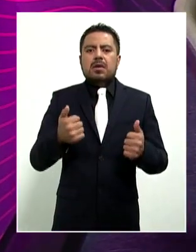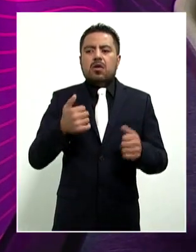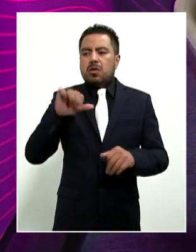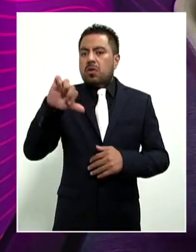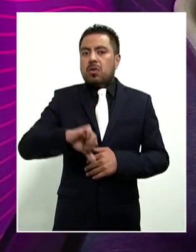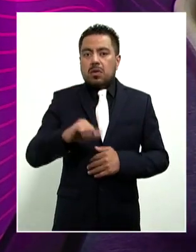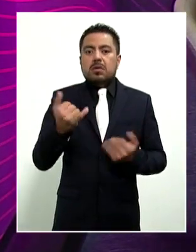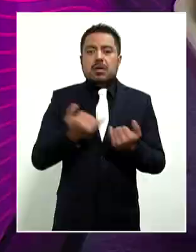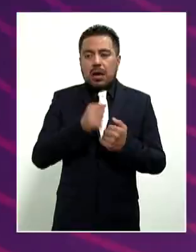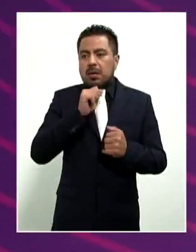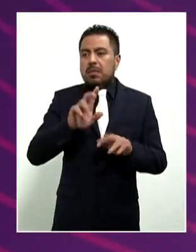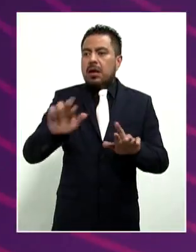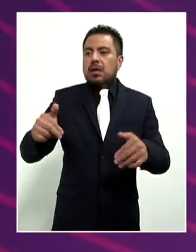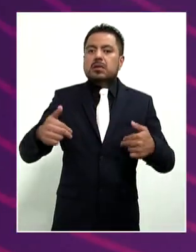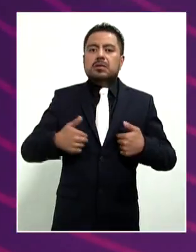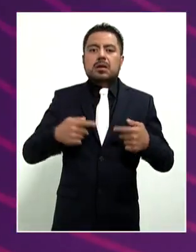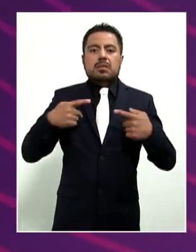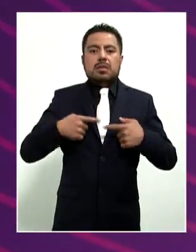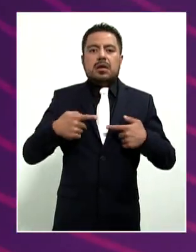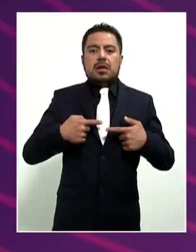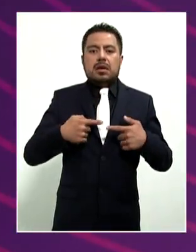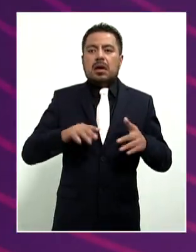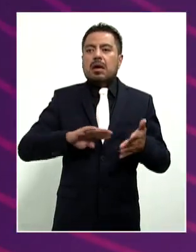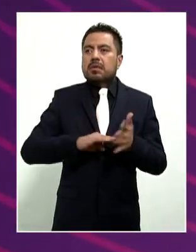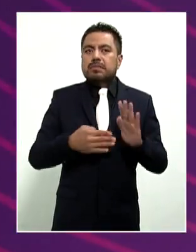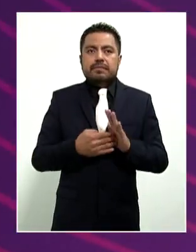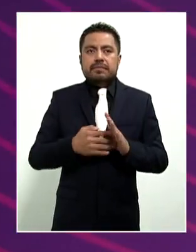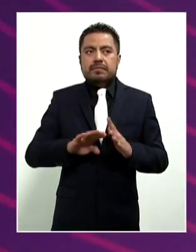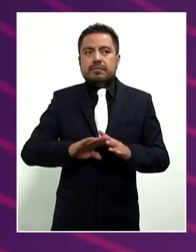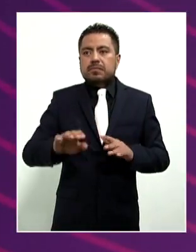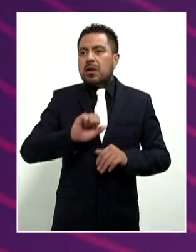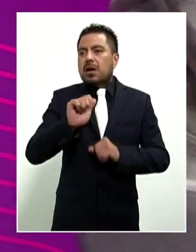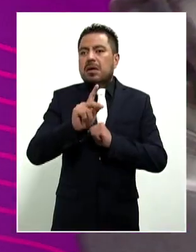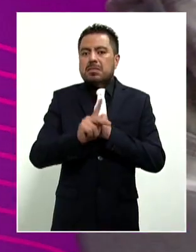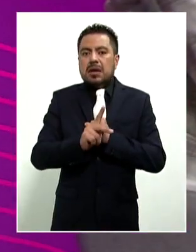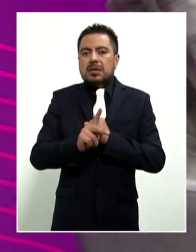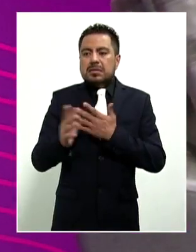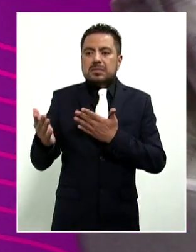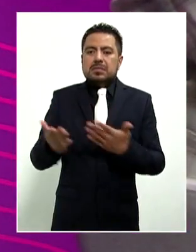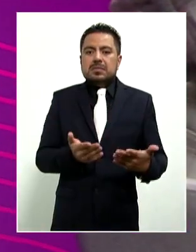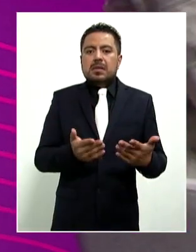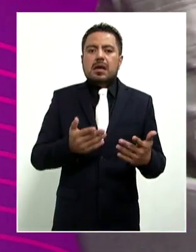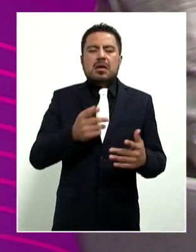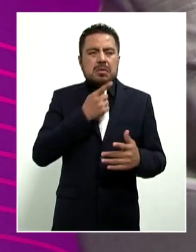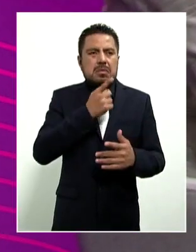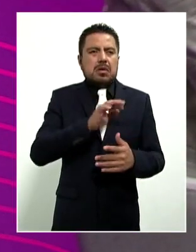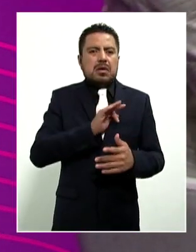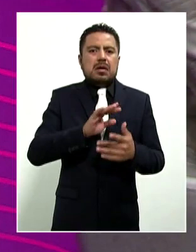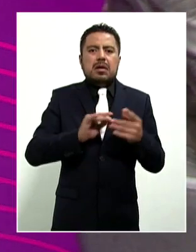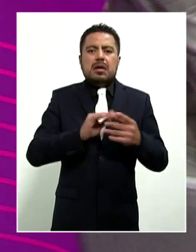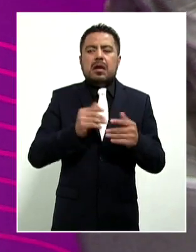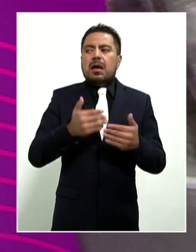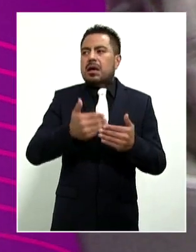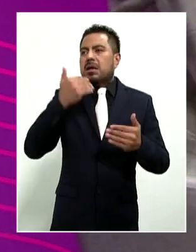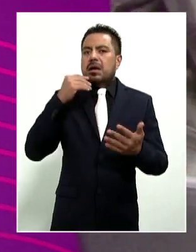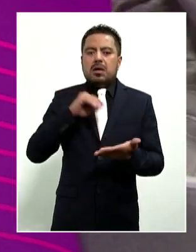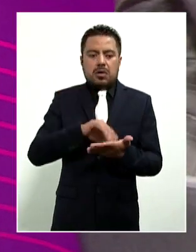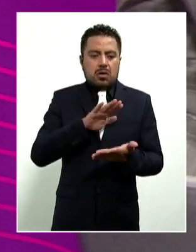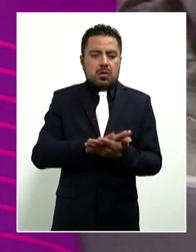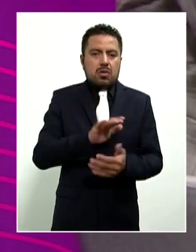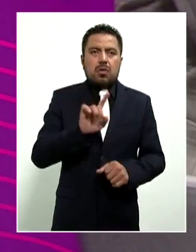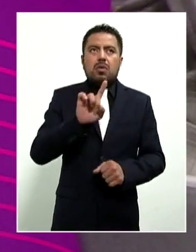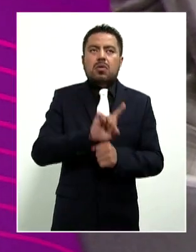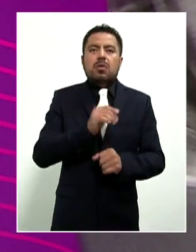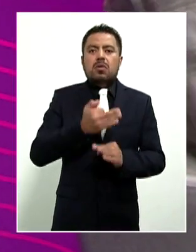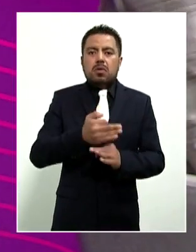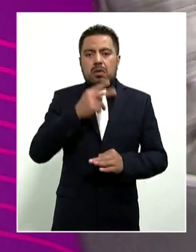hoy también estamos recibiendo personas refugiadas. No sé si nos puedas hablar un poco de esto, ¿no? El pasado, el presente, y que hoy